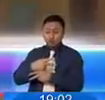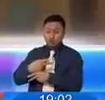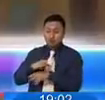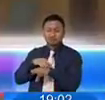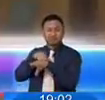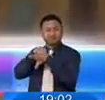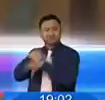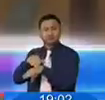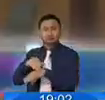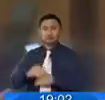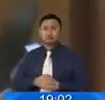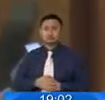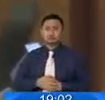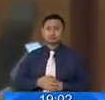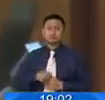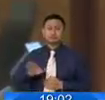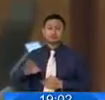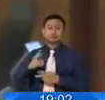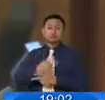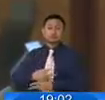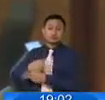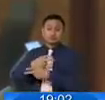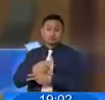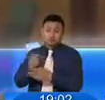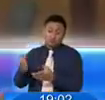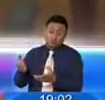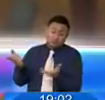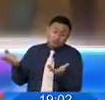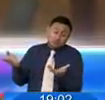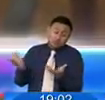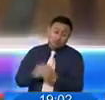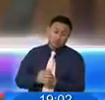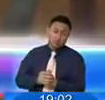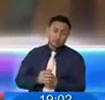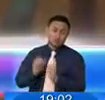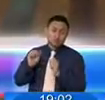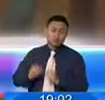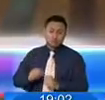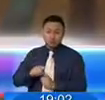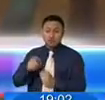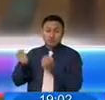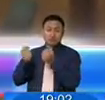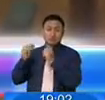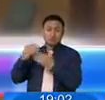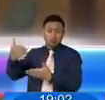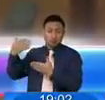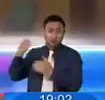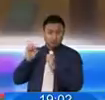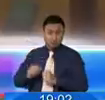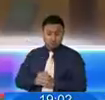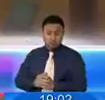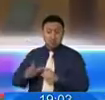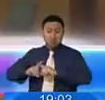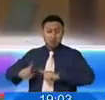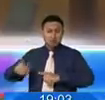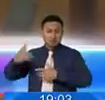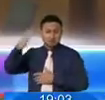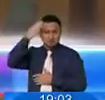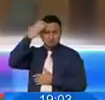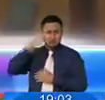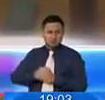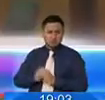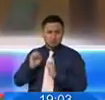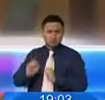Que las actuaciones del Consejo, susceptibles, como no puede ser de otra manera, de control político, están enmarcadas y